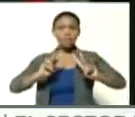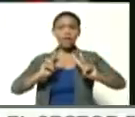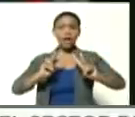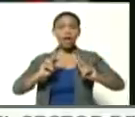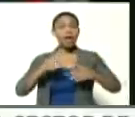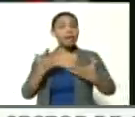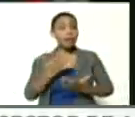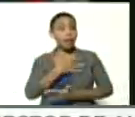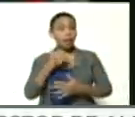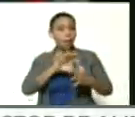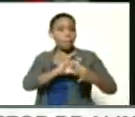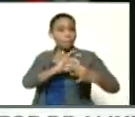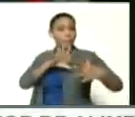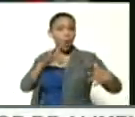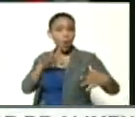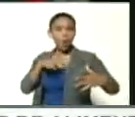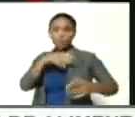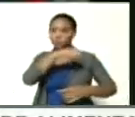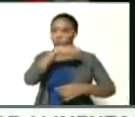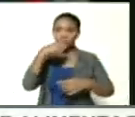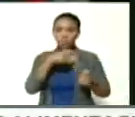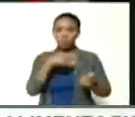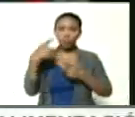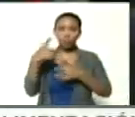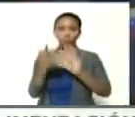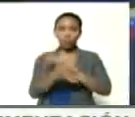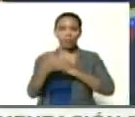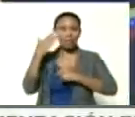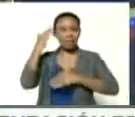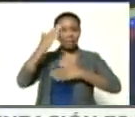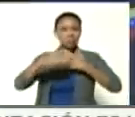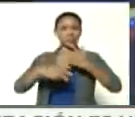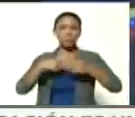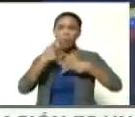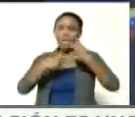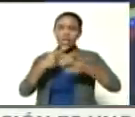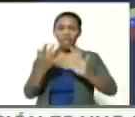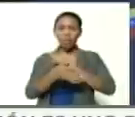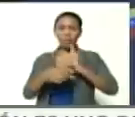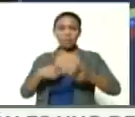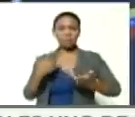esté desvinculada del narcotráfico, de la parapolítica y que pueda